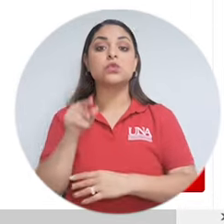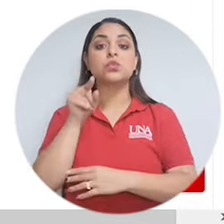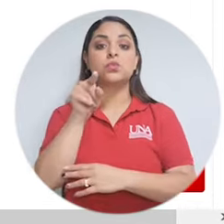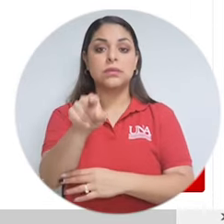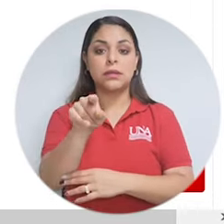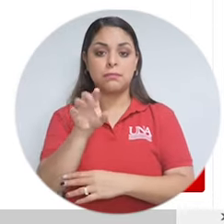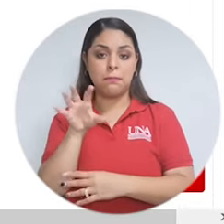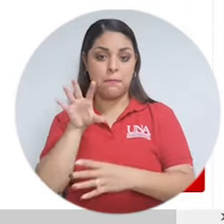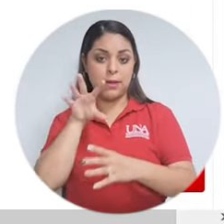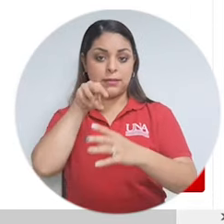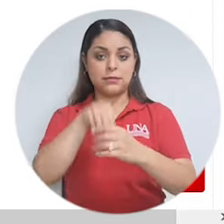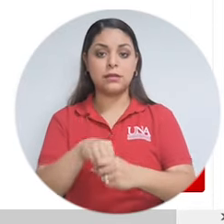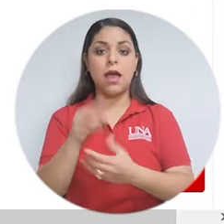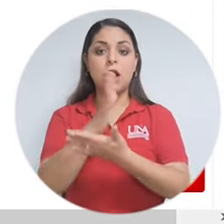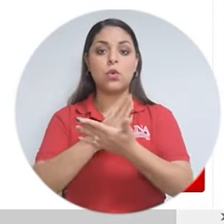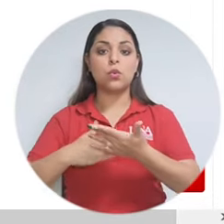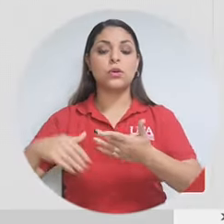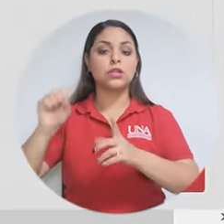alguna sociedad.